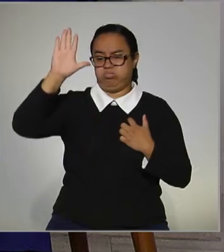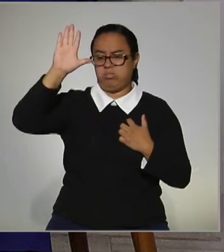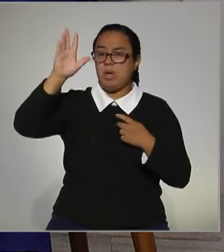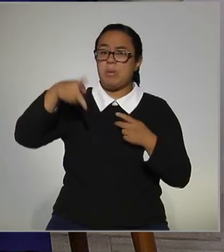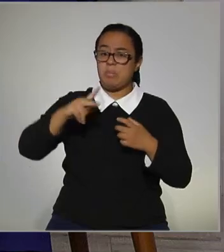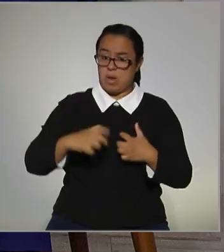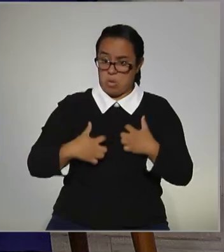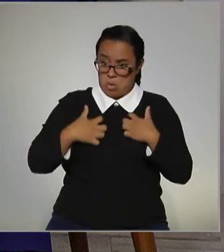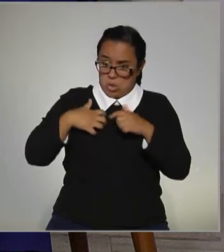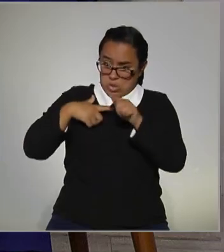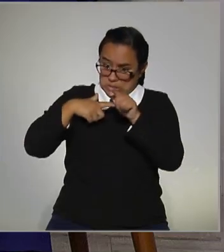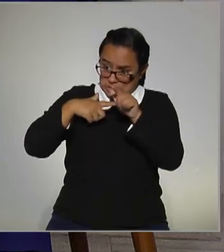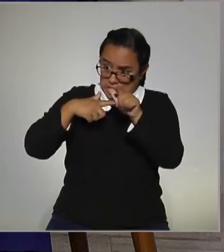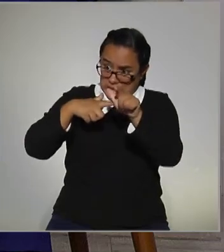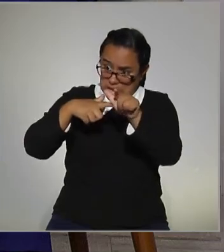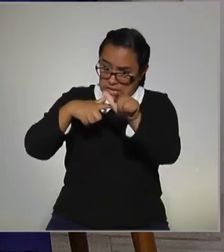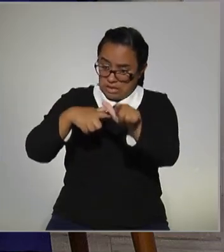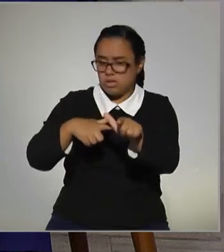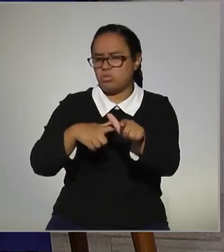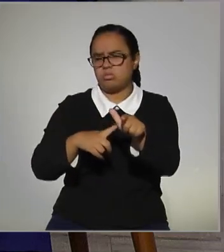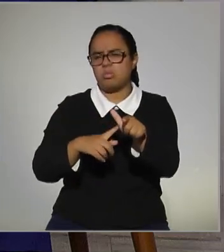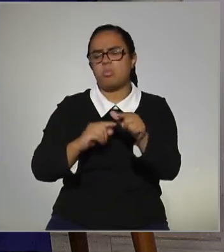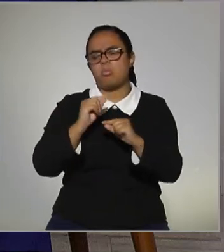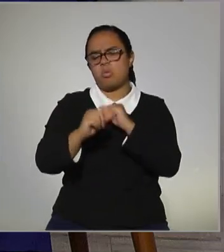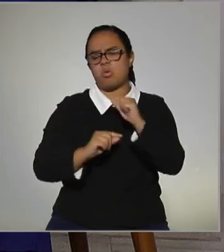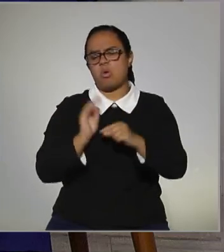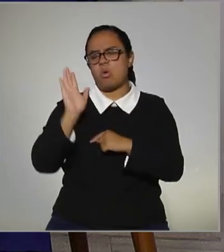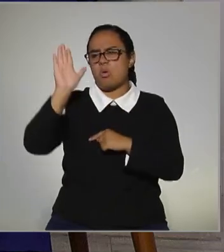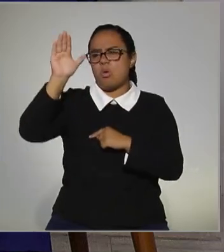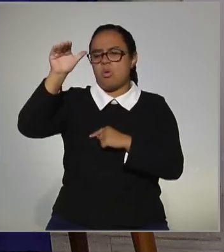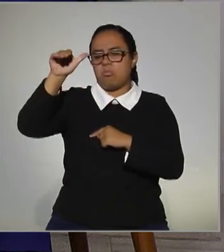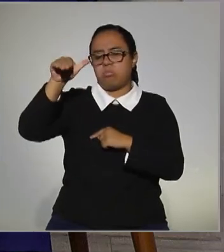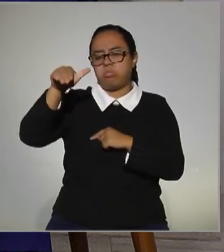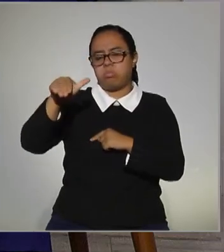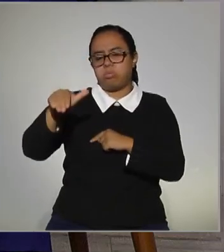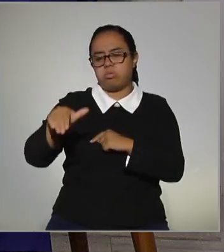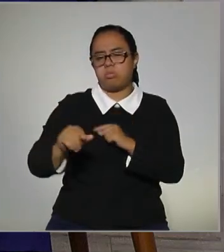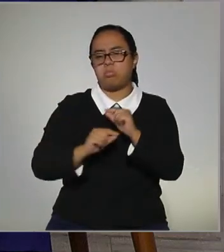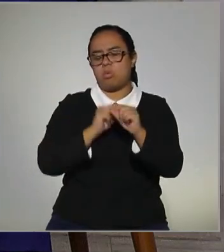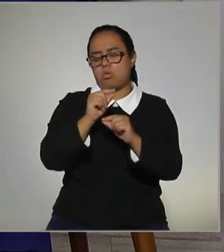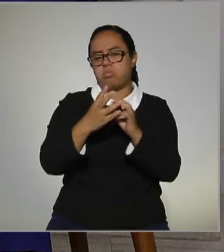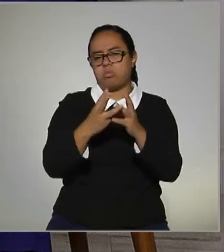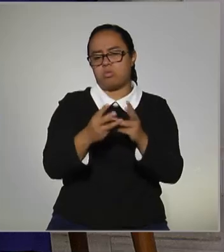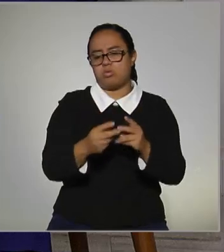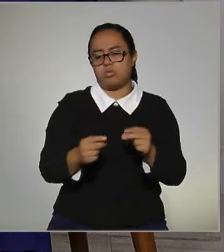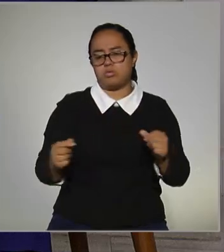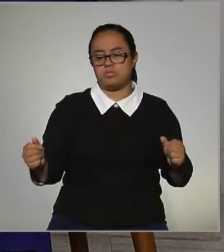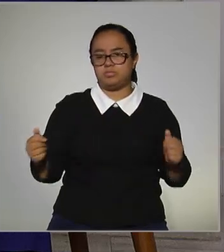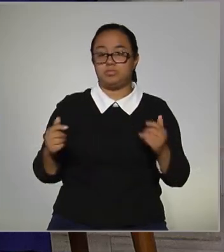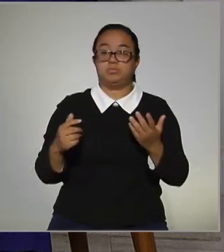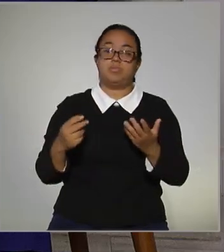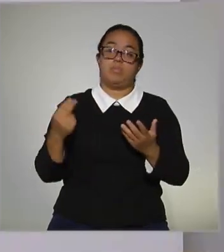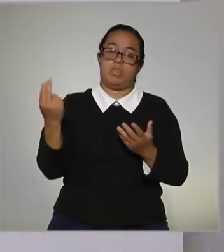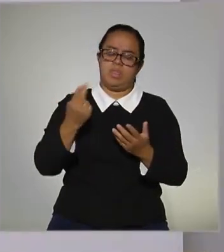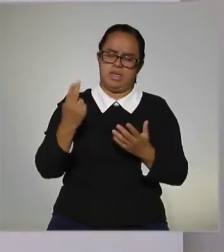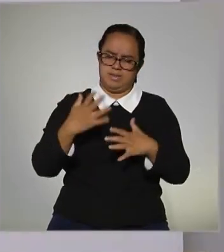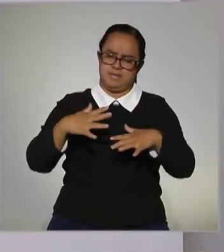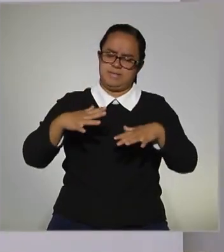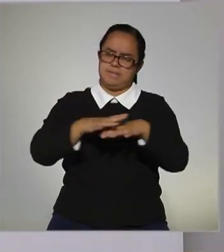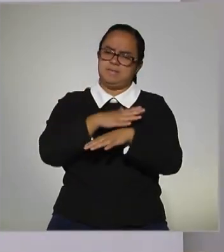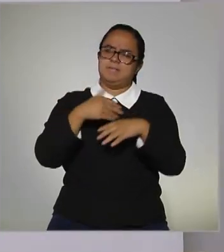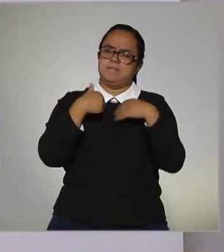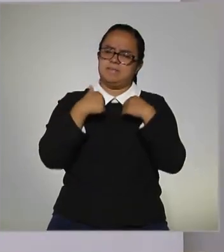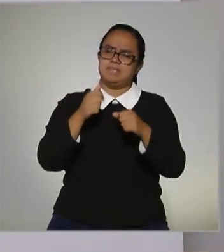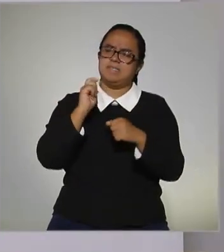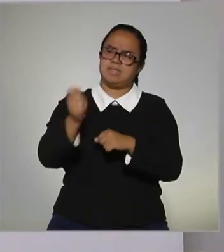eventualmente va a ceder o se va a transformar probablemente en otra cosa, con apoyo de, bueno, una resignificación, una